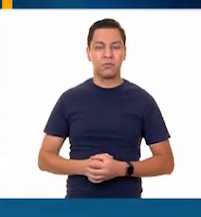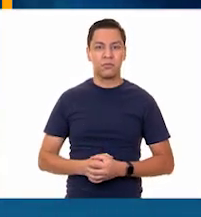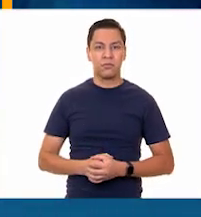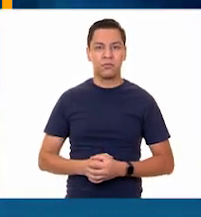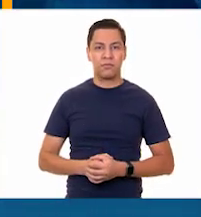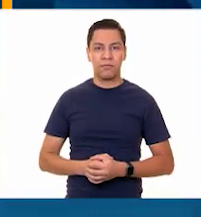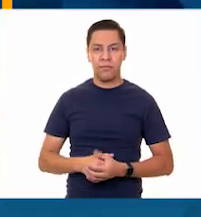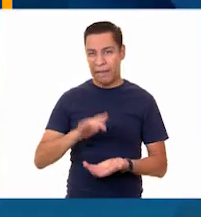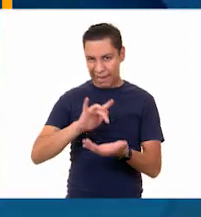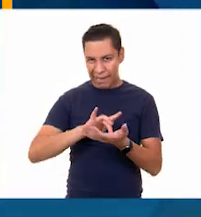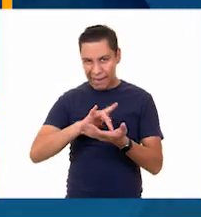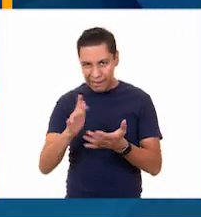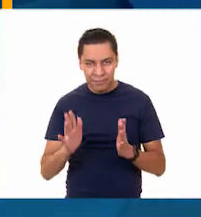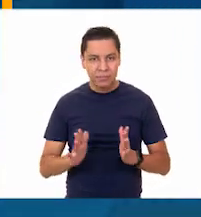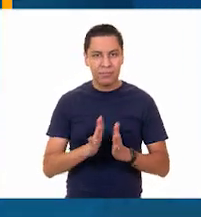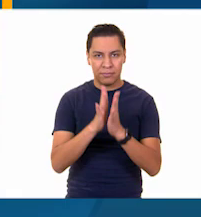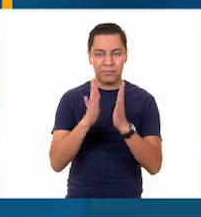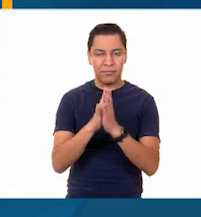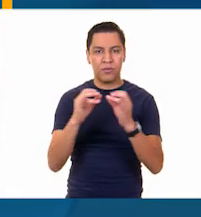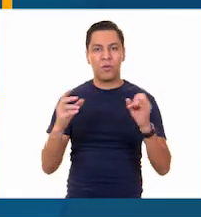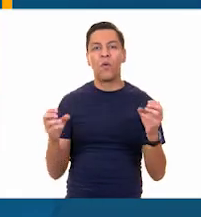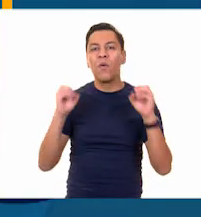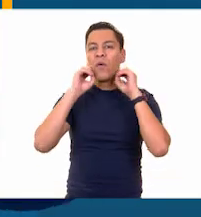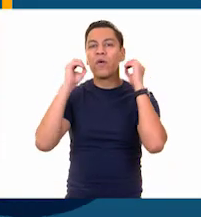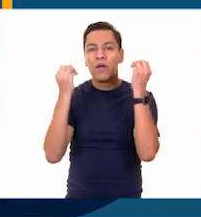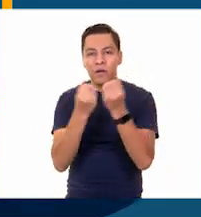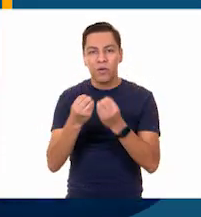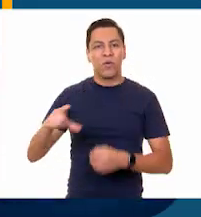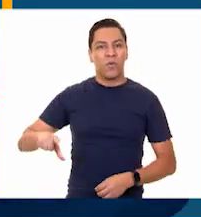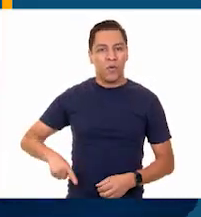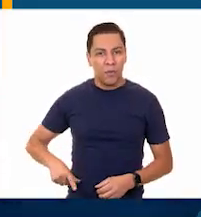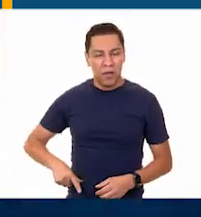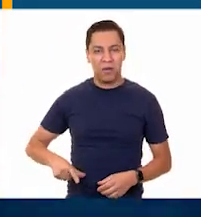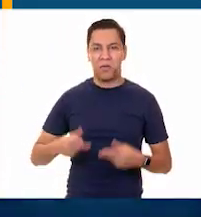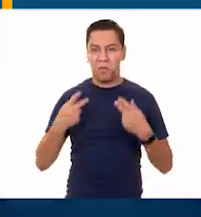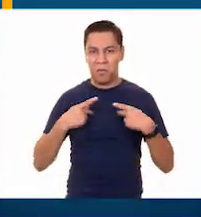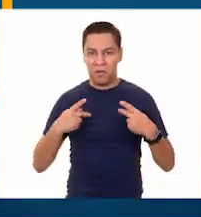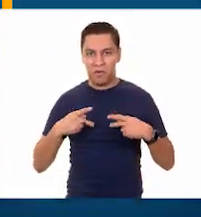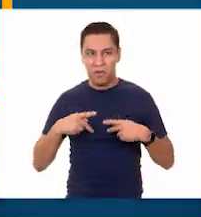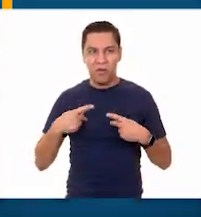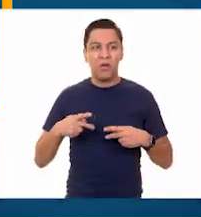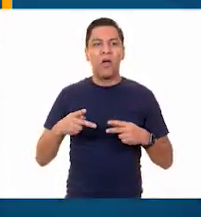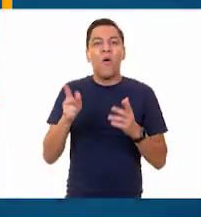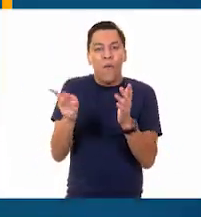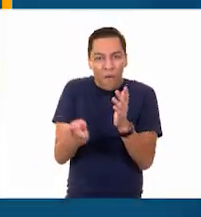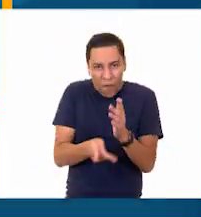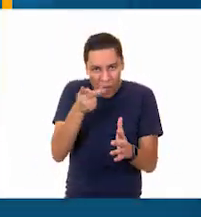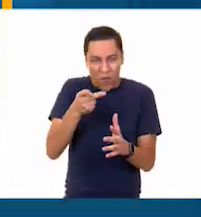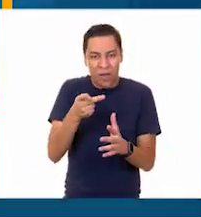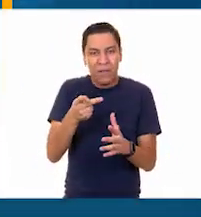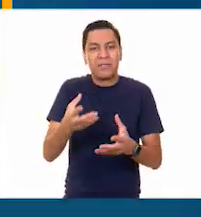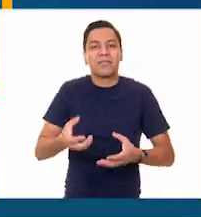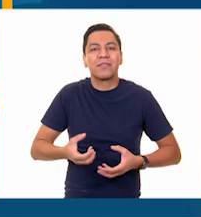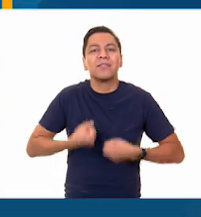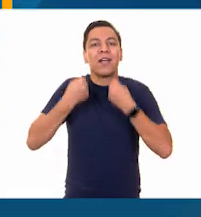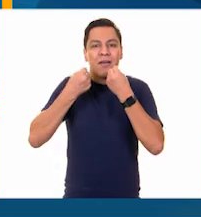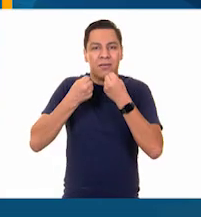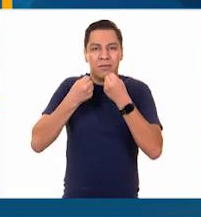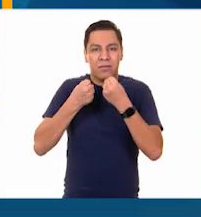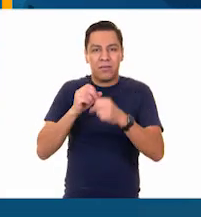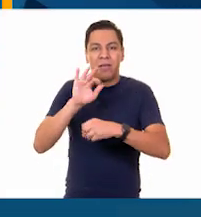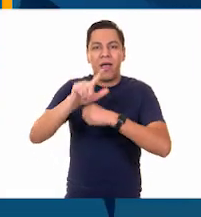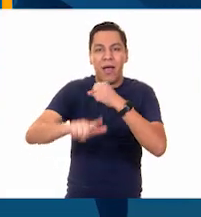Gracias a la participación de individuos, organizaciones y gobiernos, hemos recuperado varias de las especies que estaban en situación